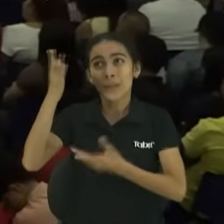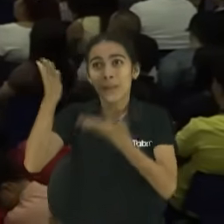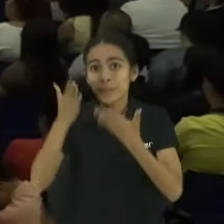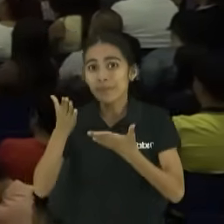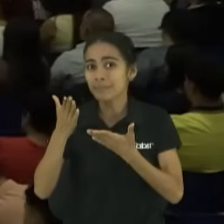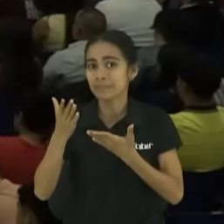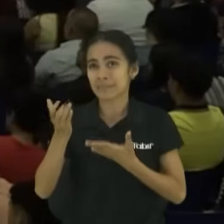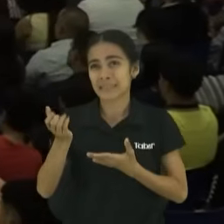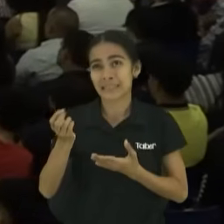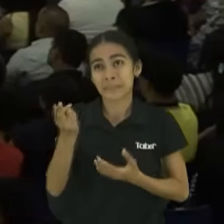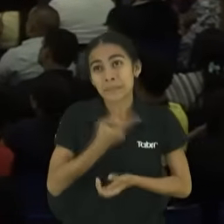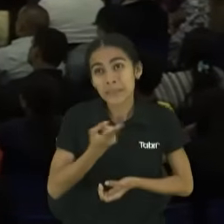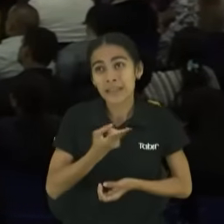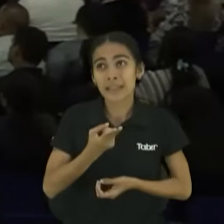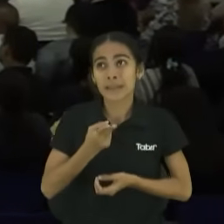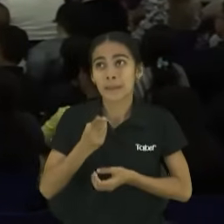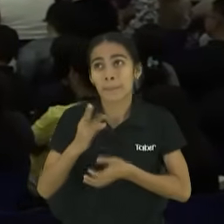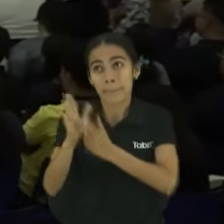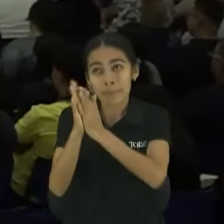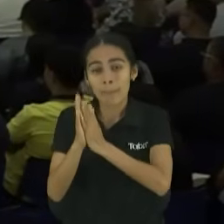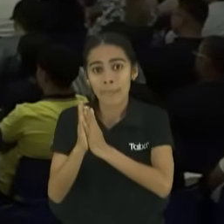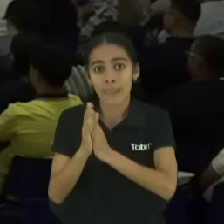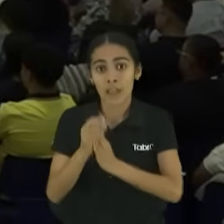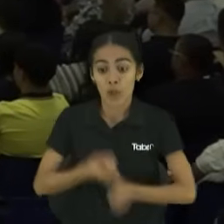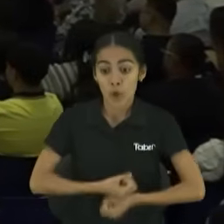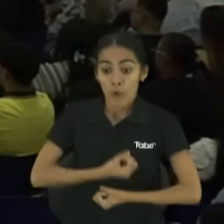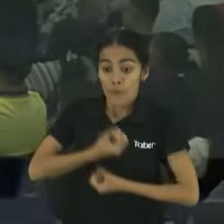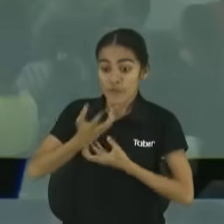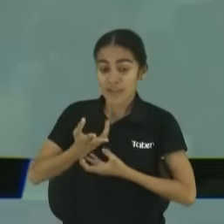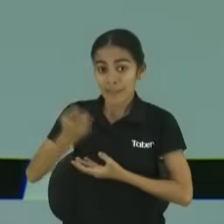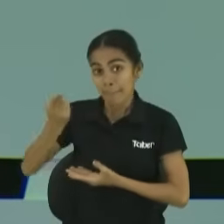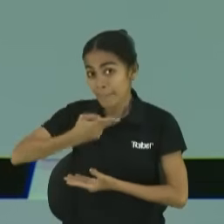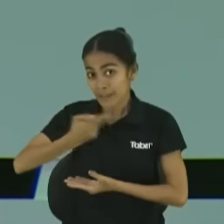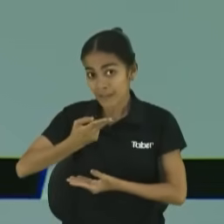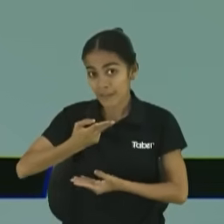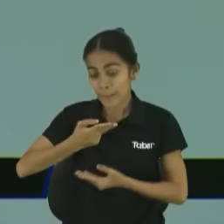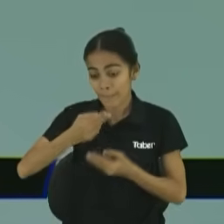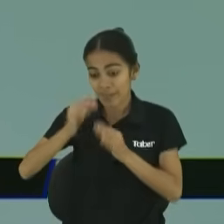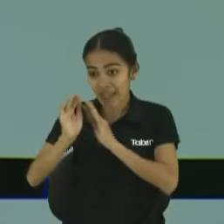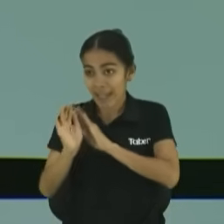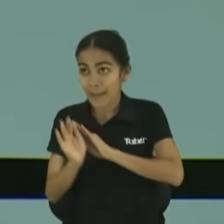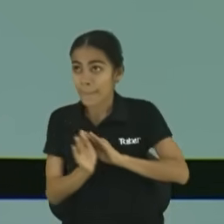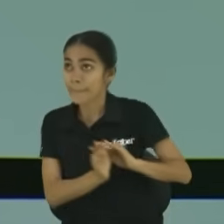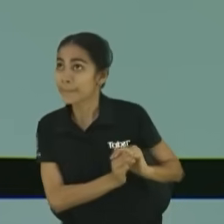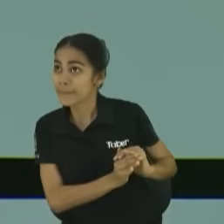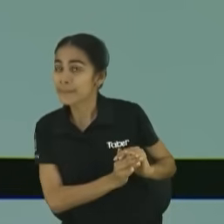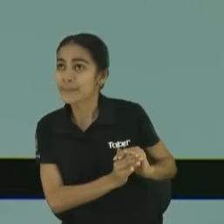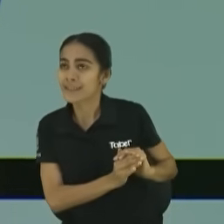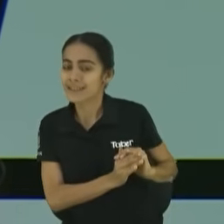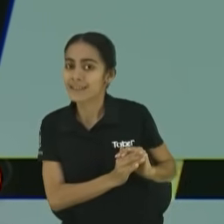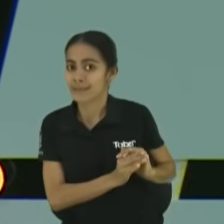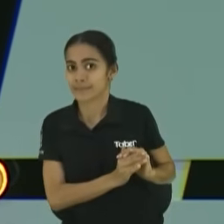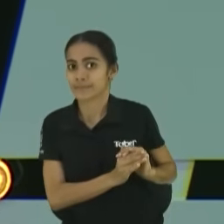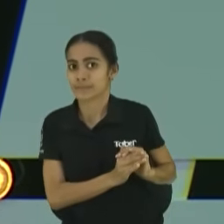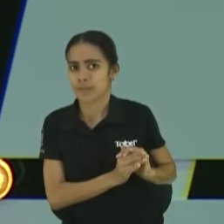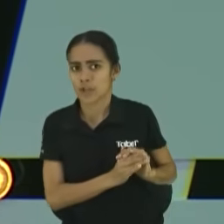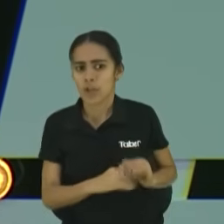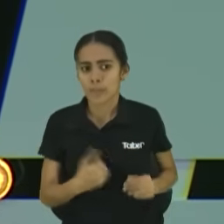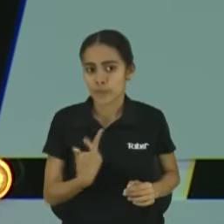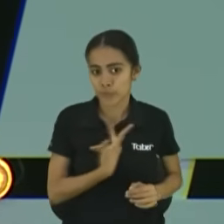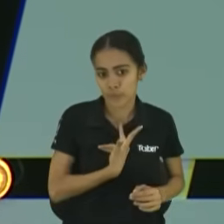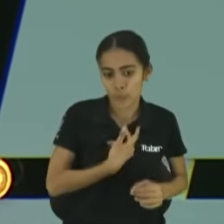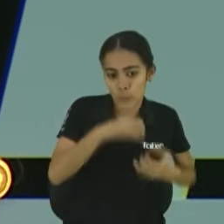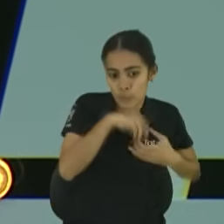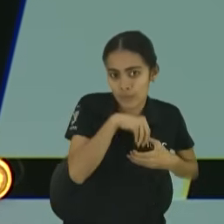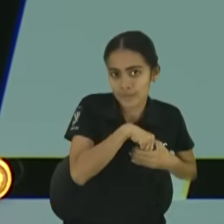pequé. Lo dice la Biblia, que confiesa su falta y se aparta. Ok, entonces está implícito que el que se la guarda, ¿qué?